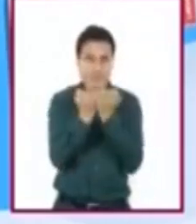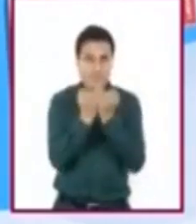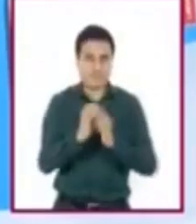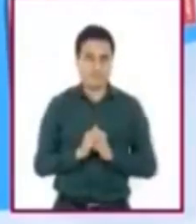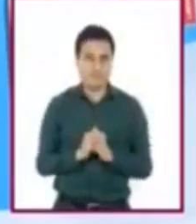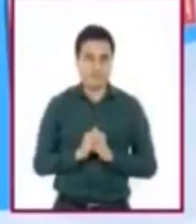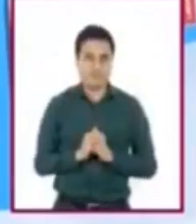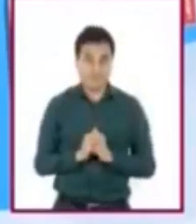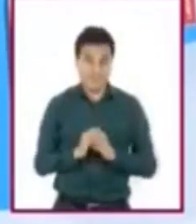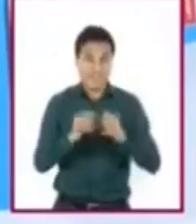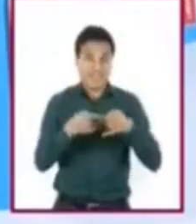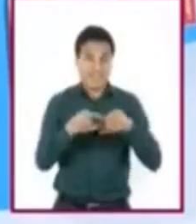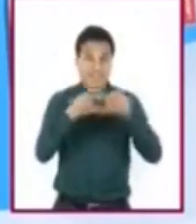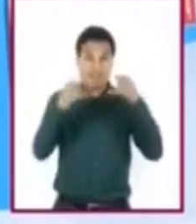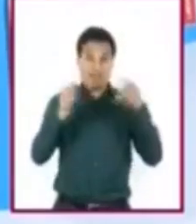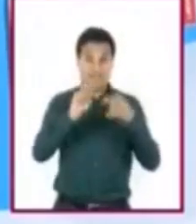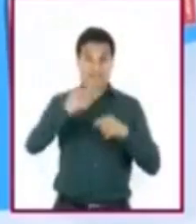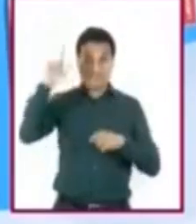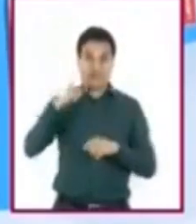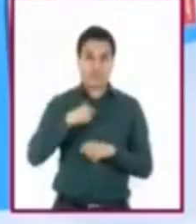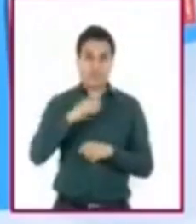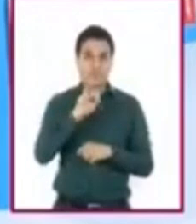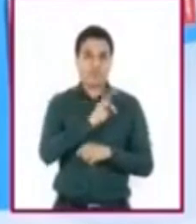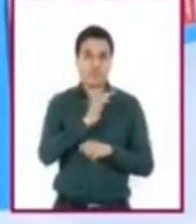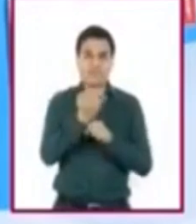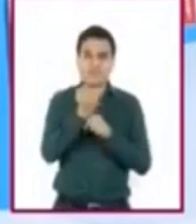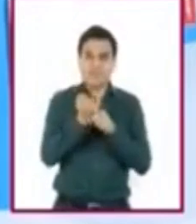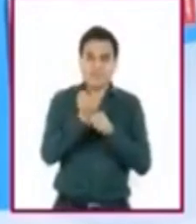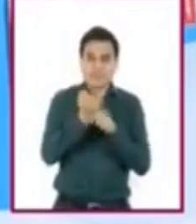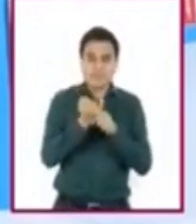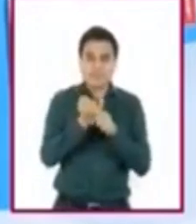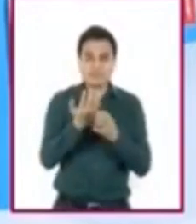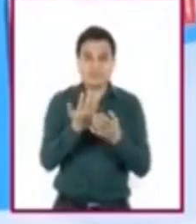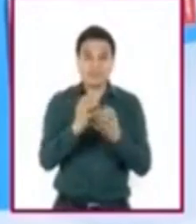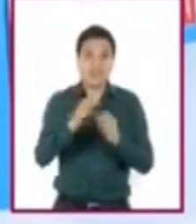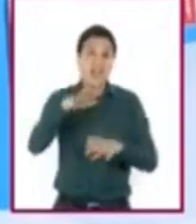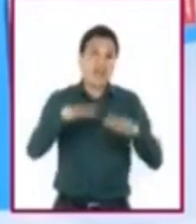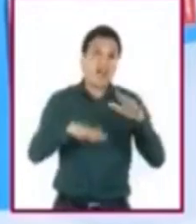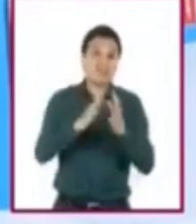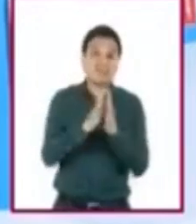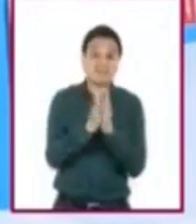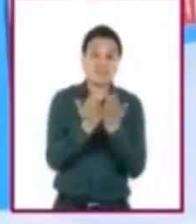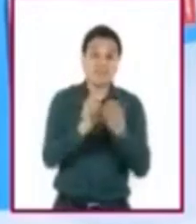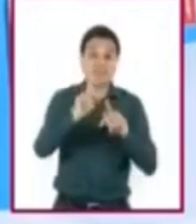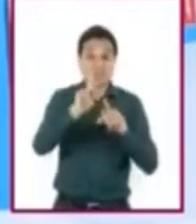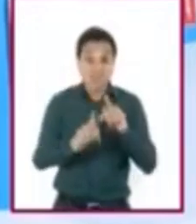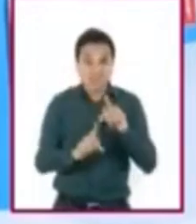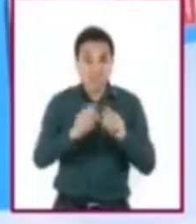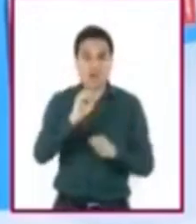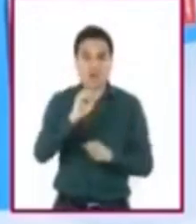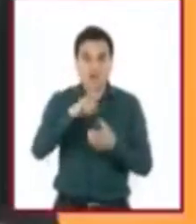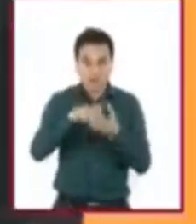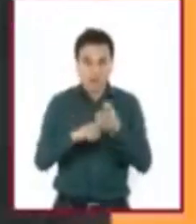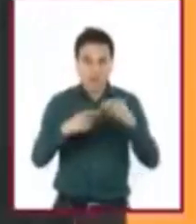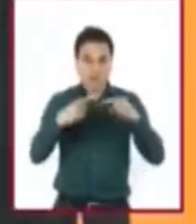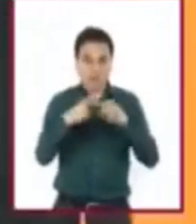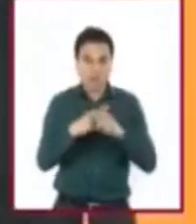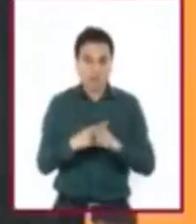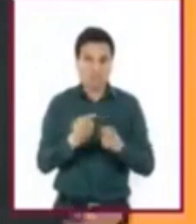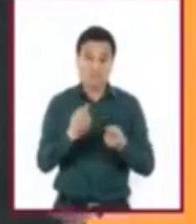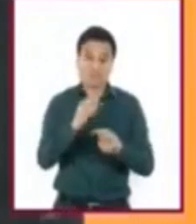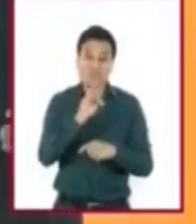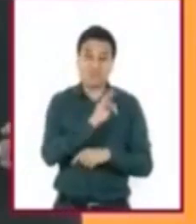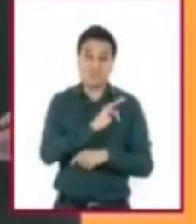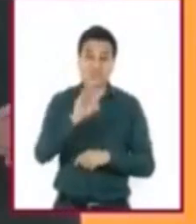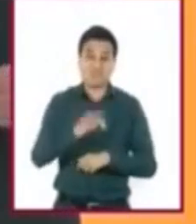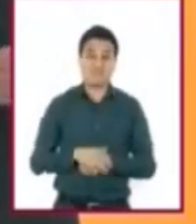que trabaja un historiador pueden ser incompletas, parciales, contradictorias e interesadas.